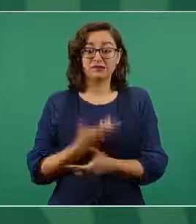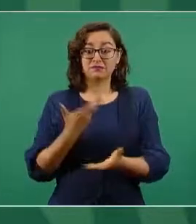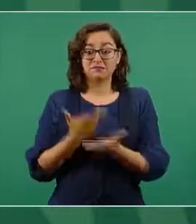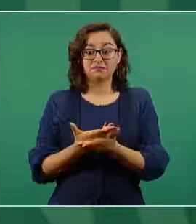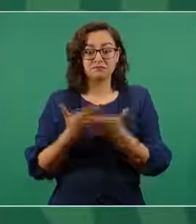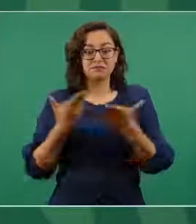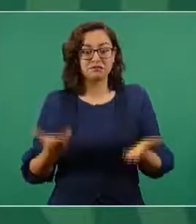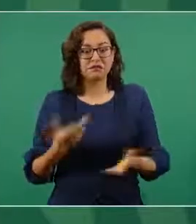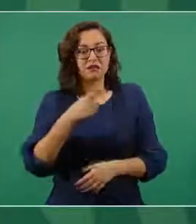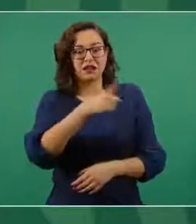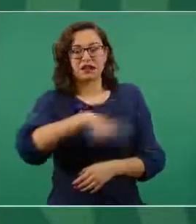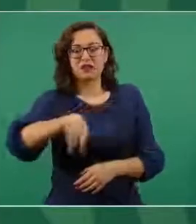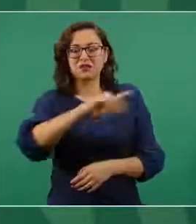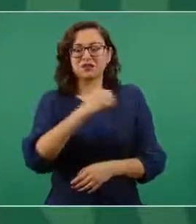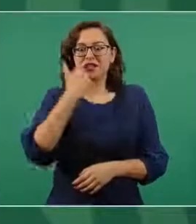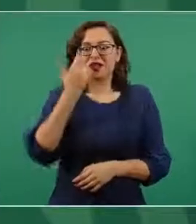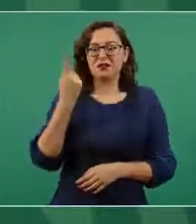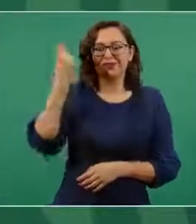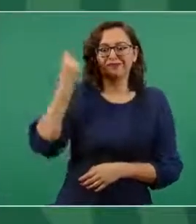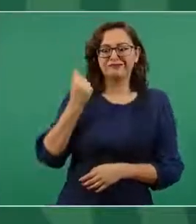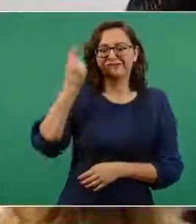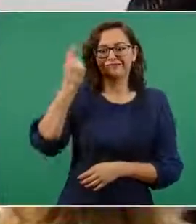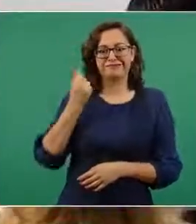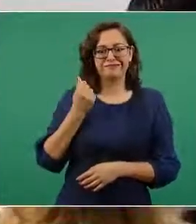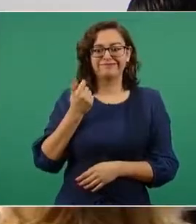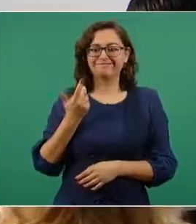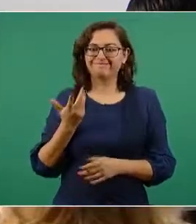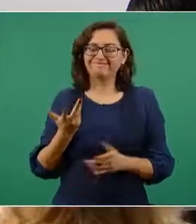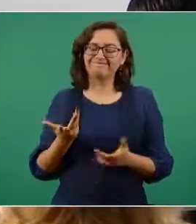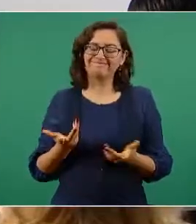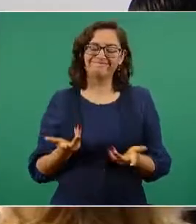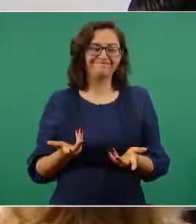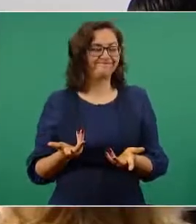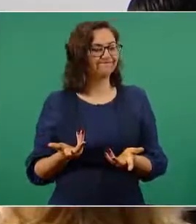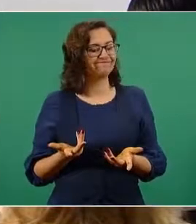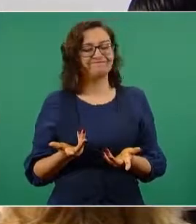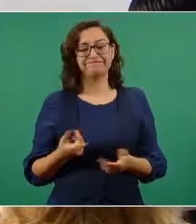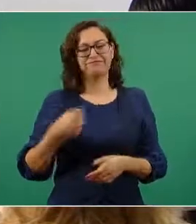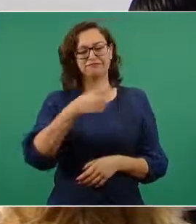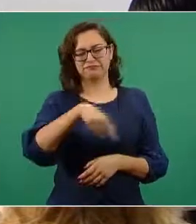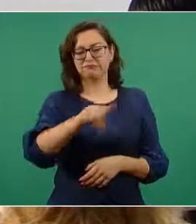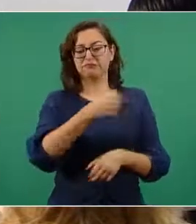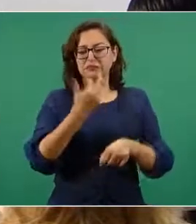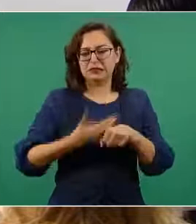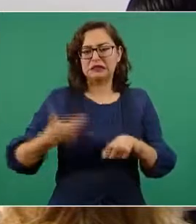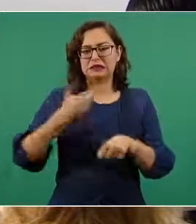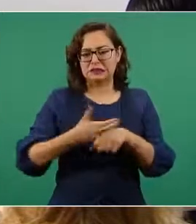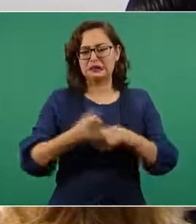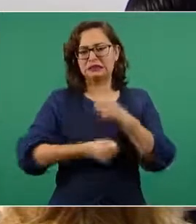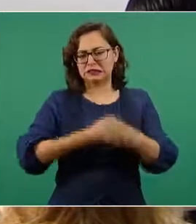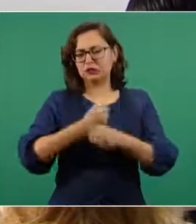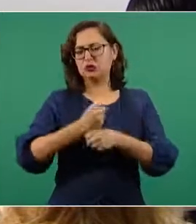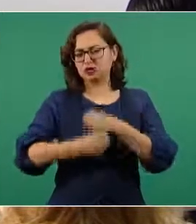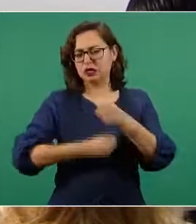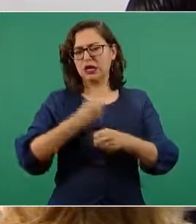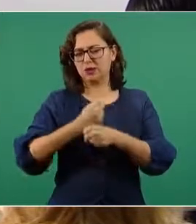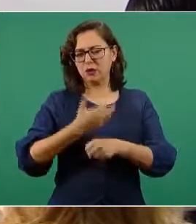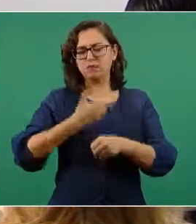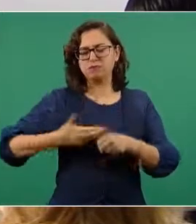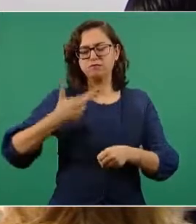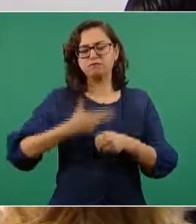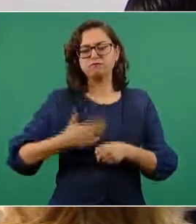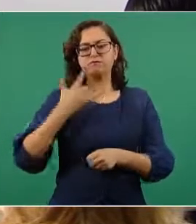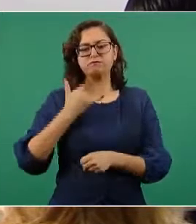surge este movimiento. Ellos han estado organizados desde hace muchos años. Yo recuerdo que